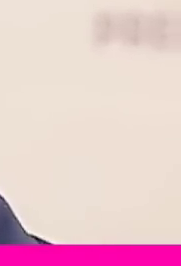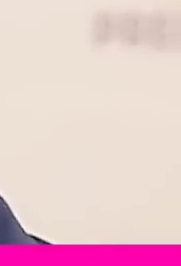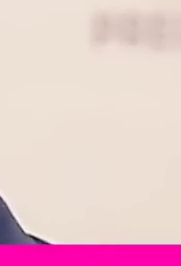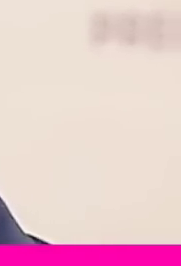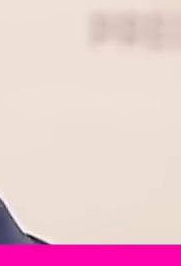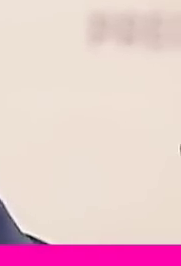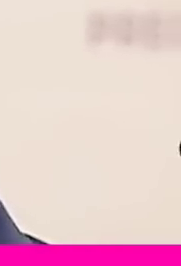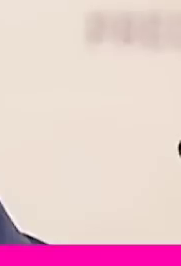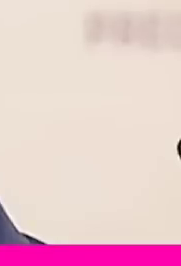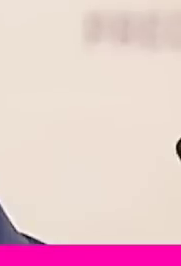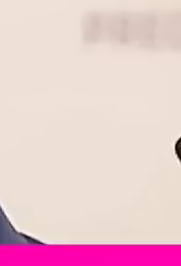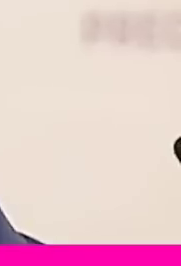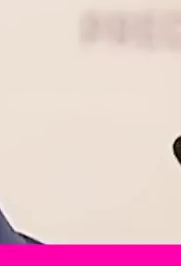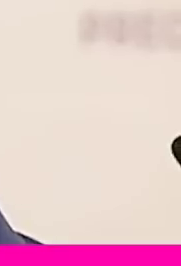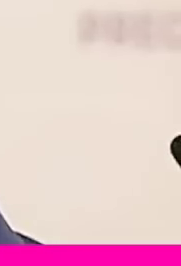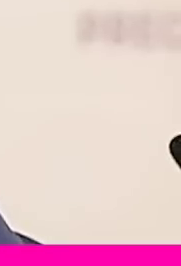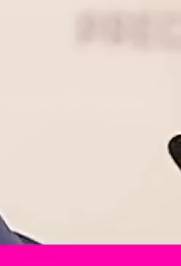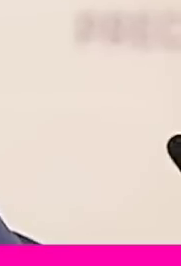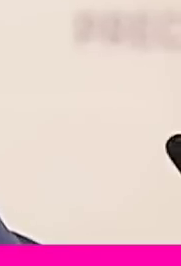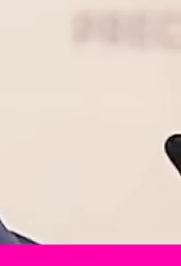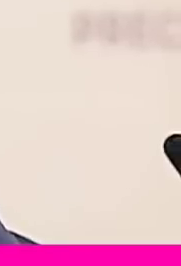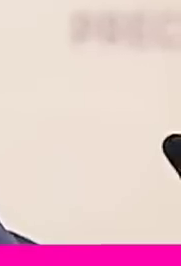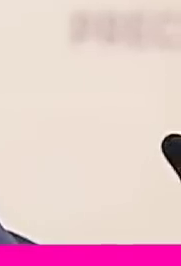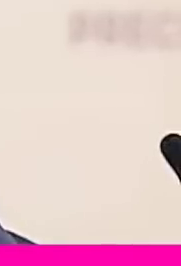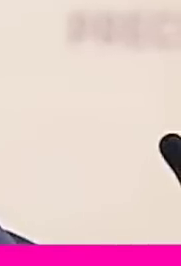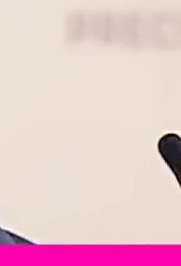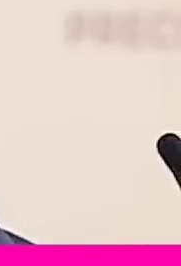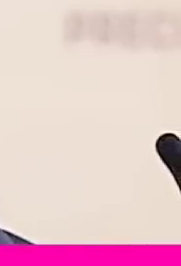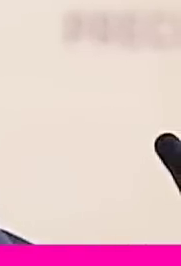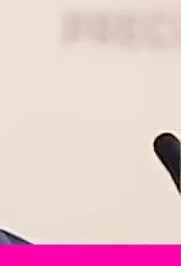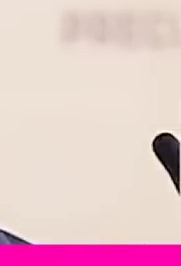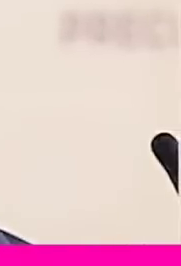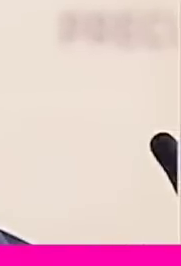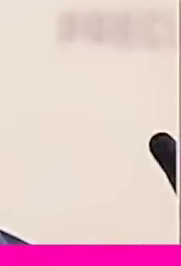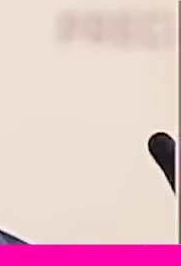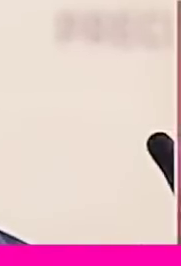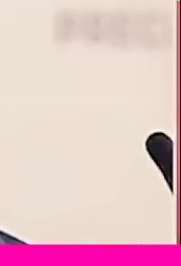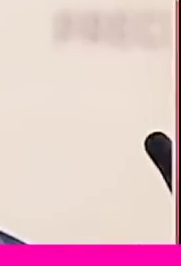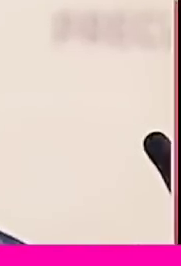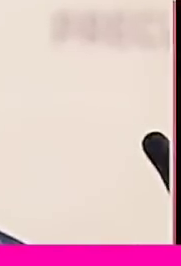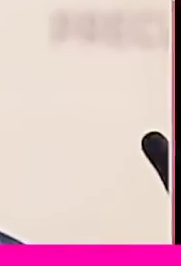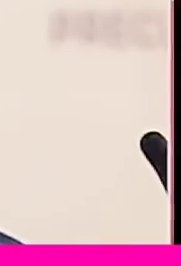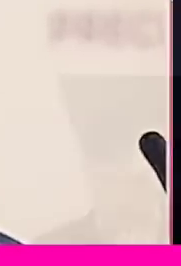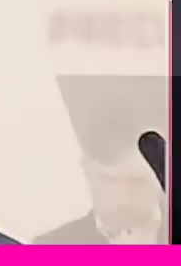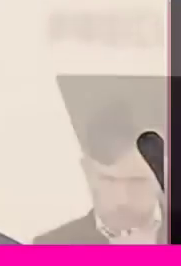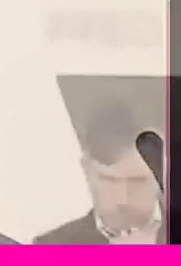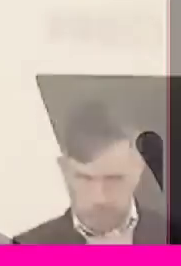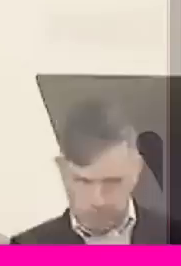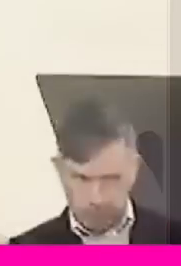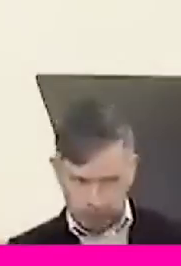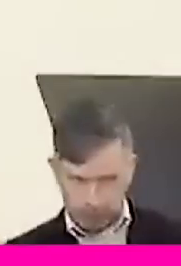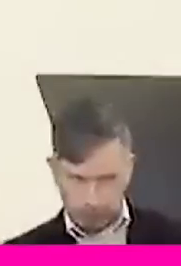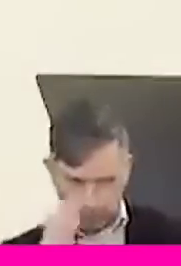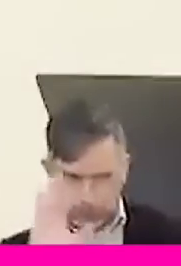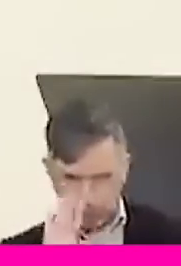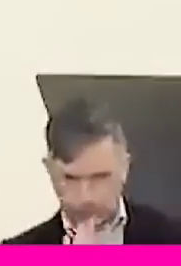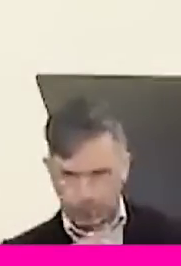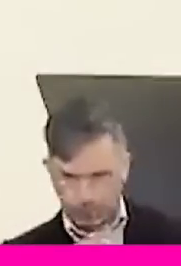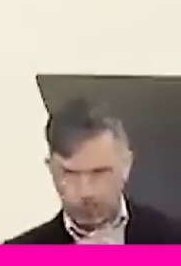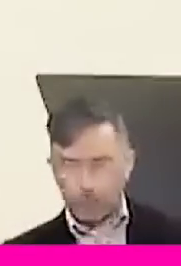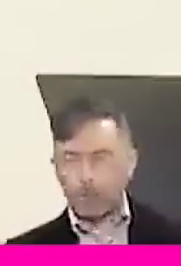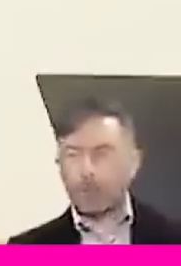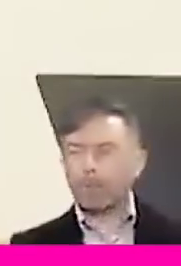la verdad el que menos esperábamos que defendiera a México y el INE y a la democracia hoy lo está haciendo